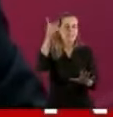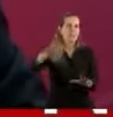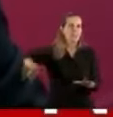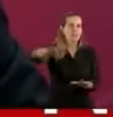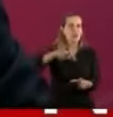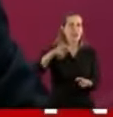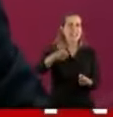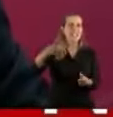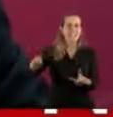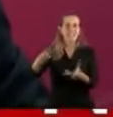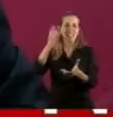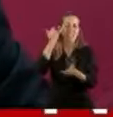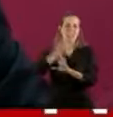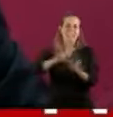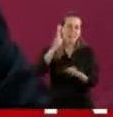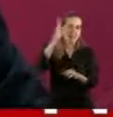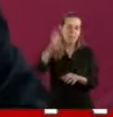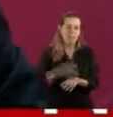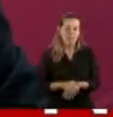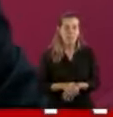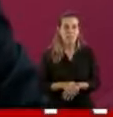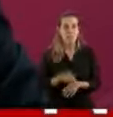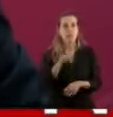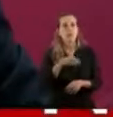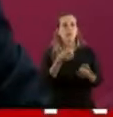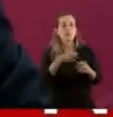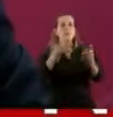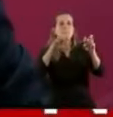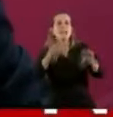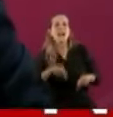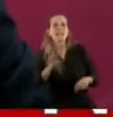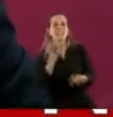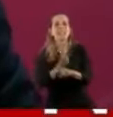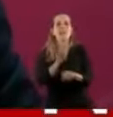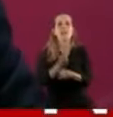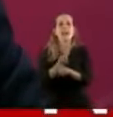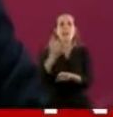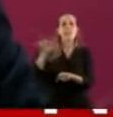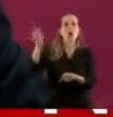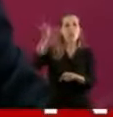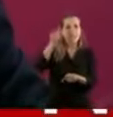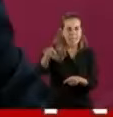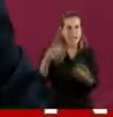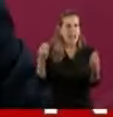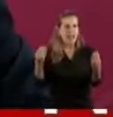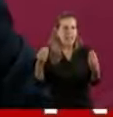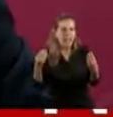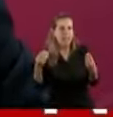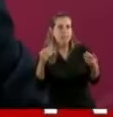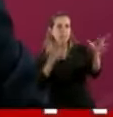Y pusimos en marcha un dispositivo de seguridad provincial que implicó